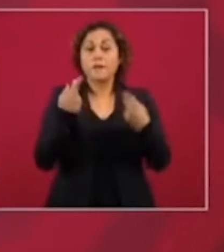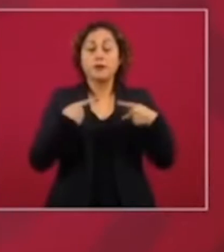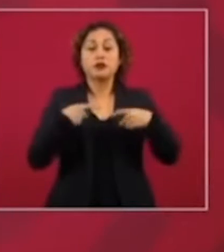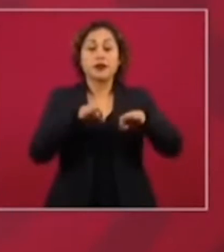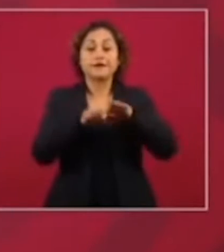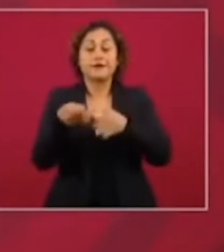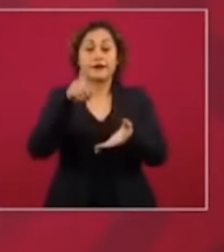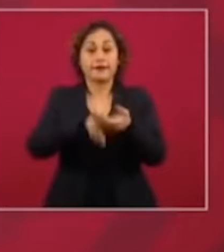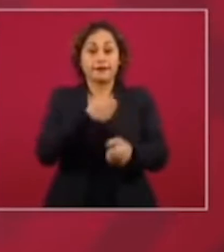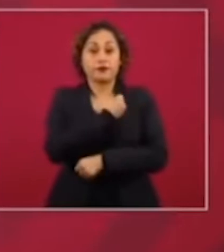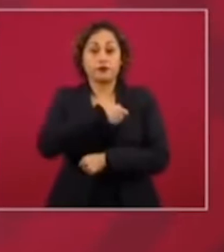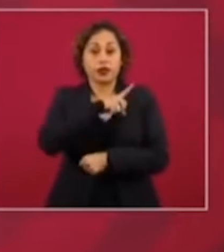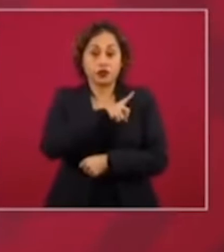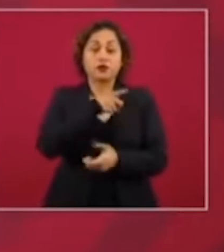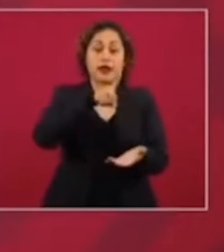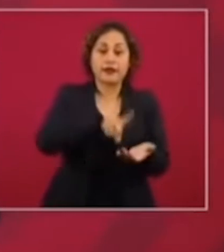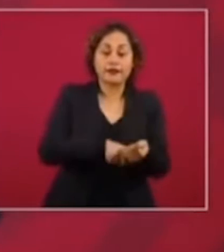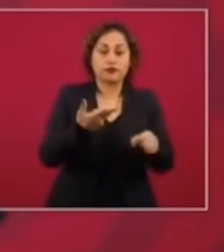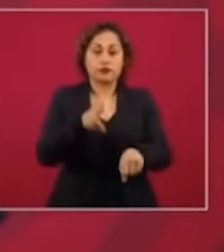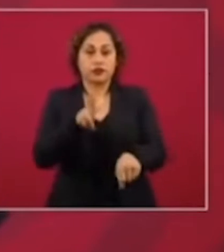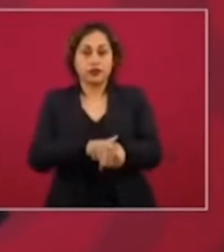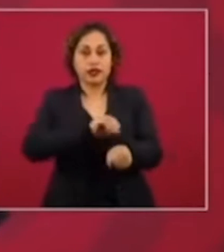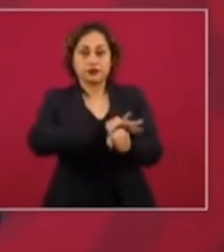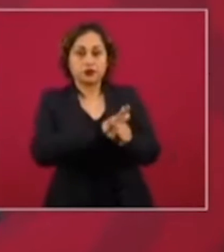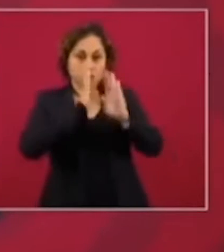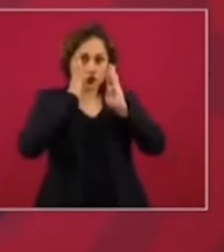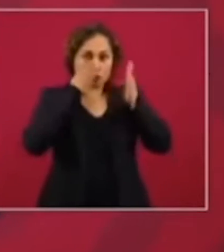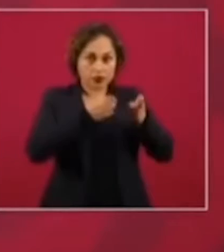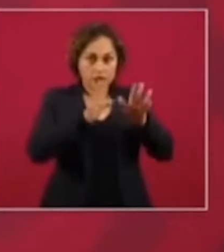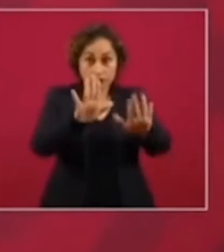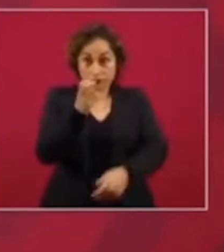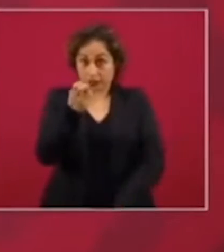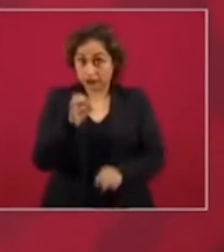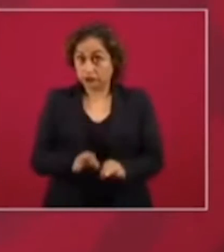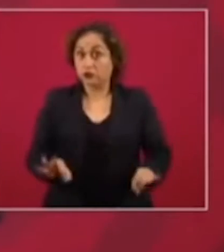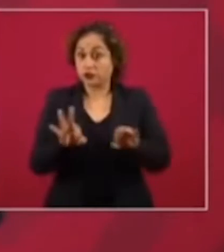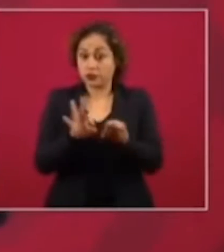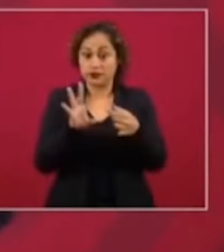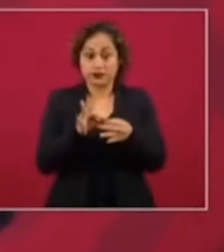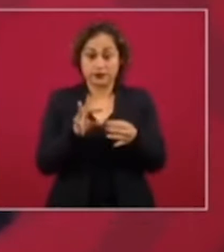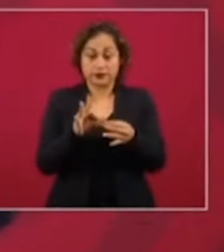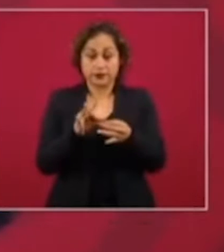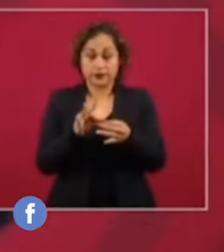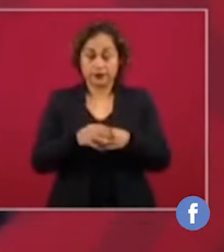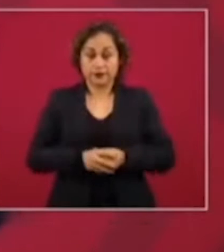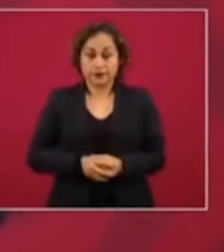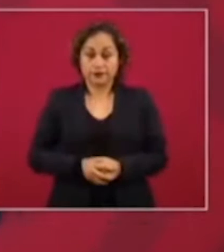que están en hospitales COVID. Y aquí aclaro algo que considero importante.